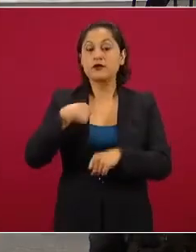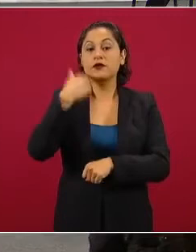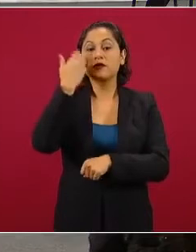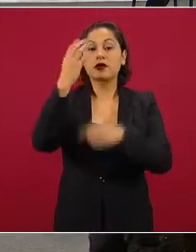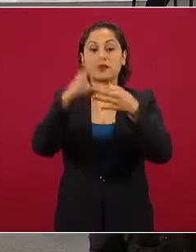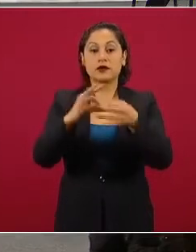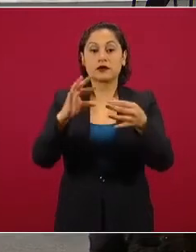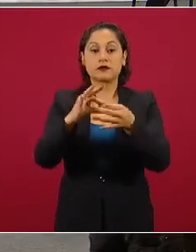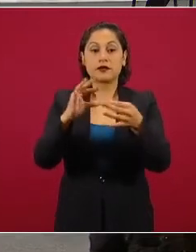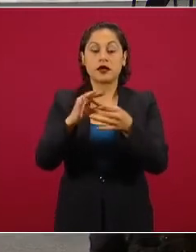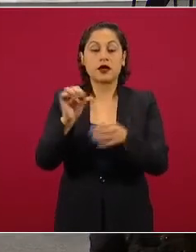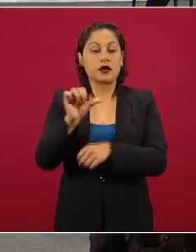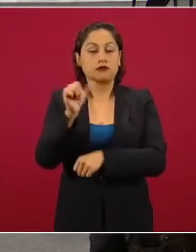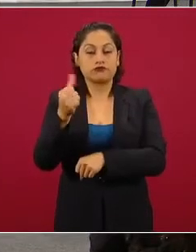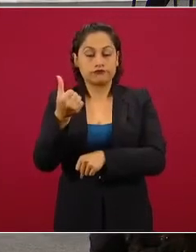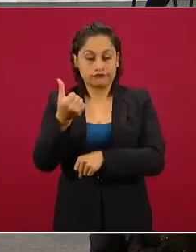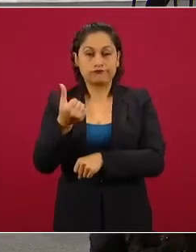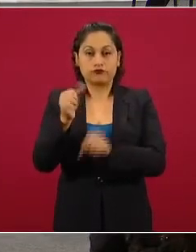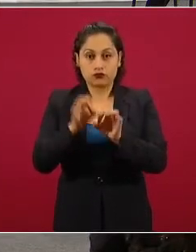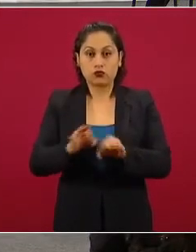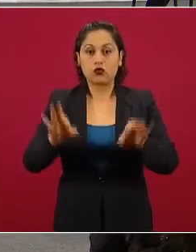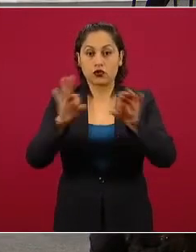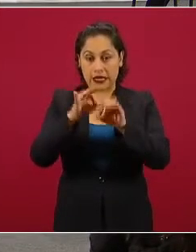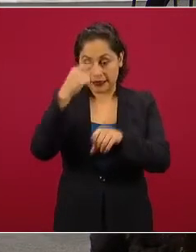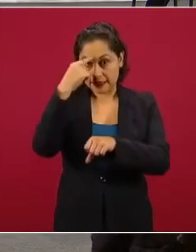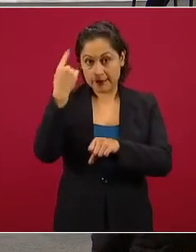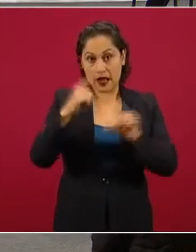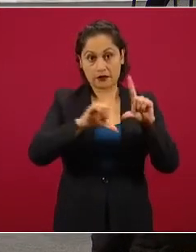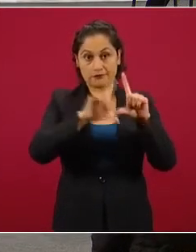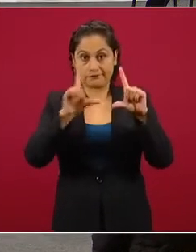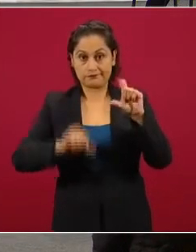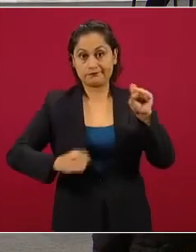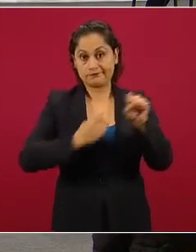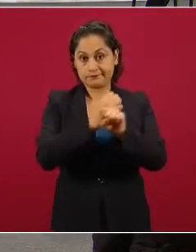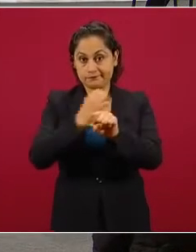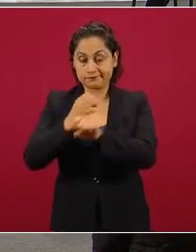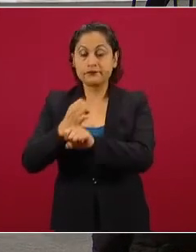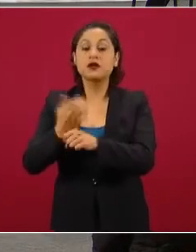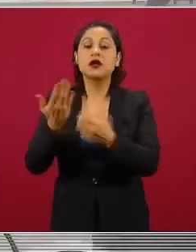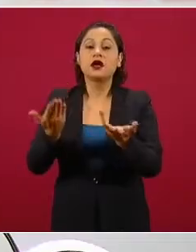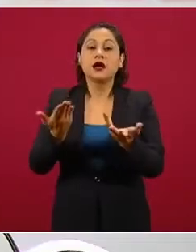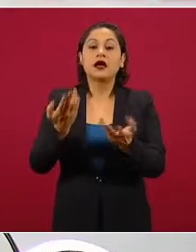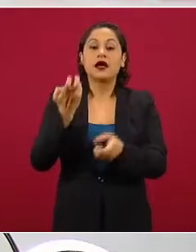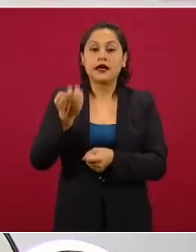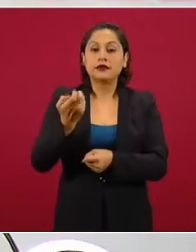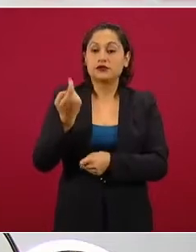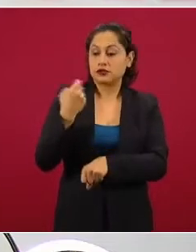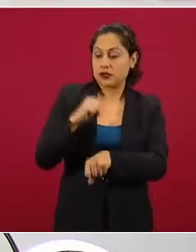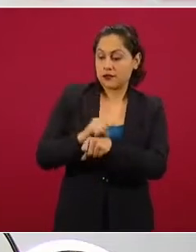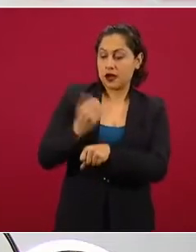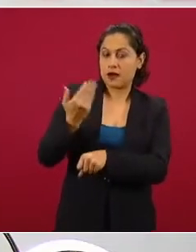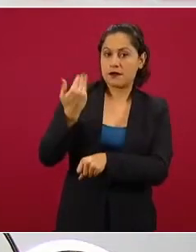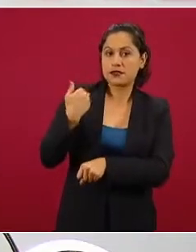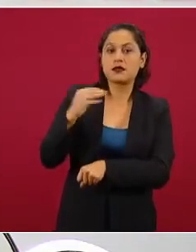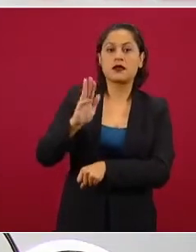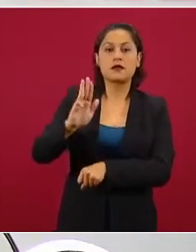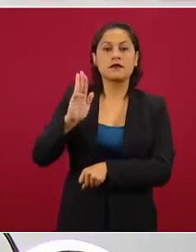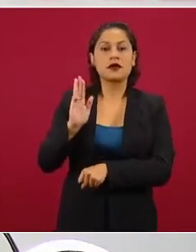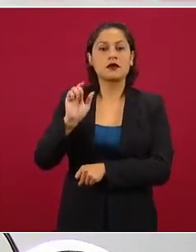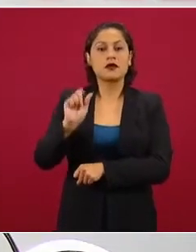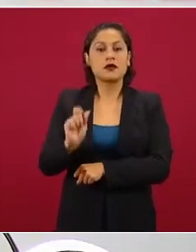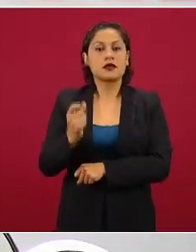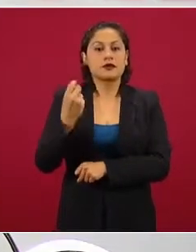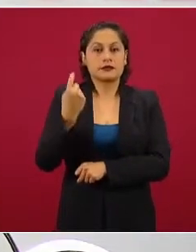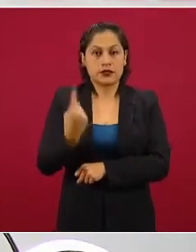para las 32 entidades federativas, y esto fue abordado la semana pasada, el miércoles 21